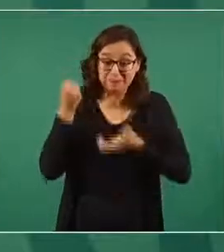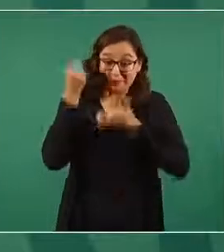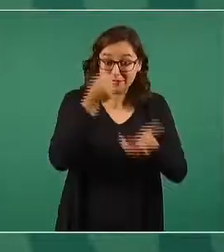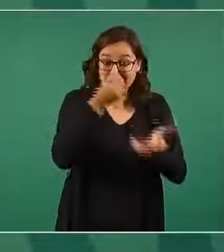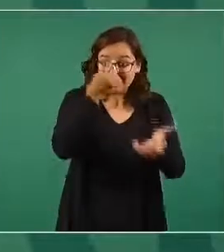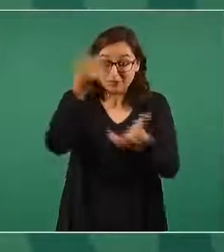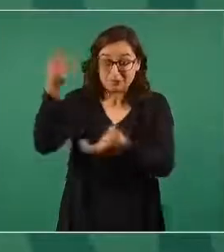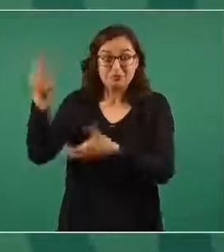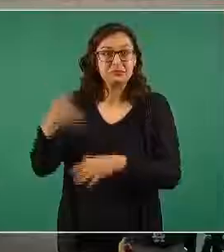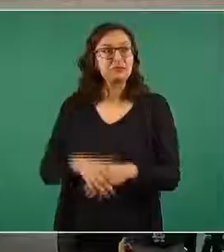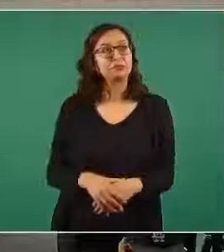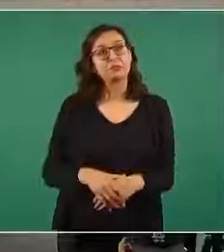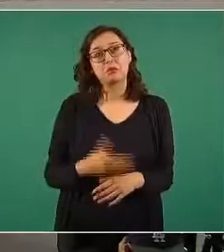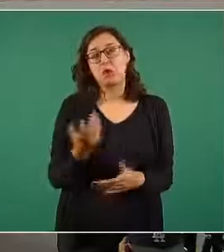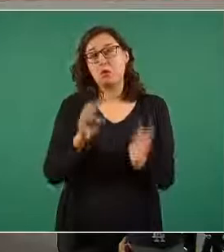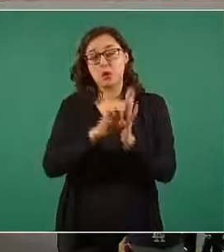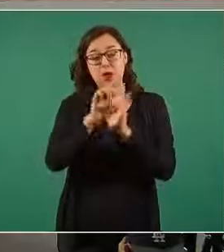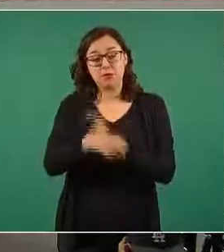Bacanora debe de tener